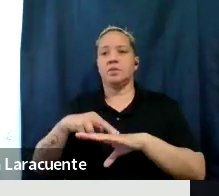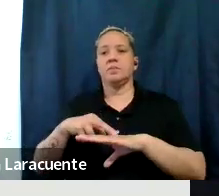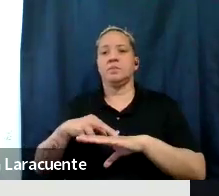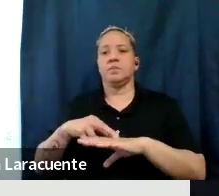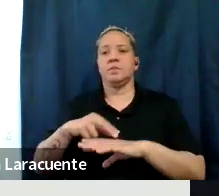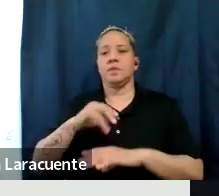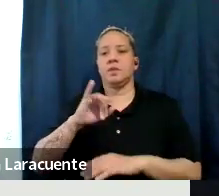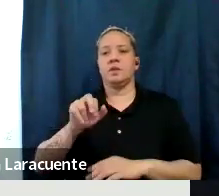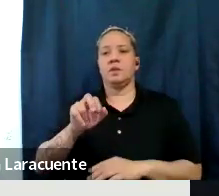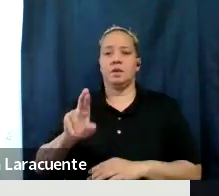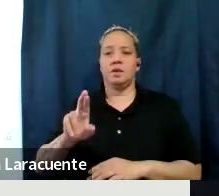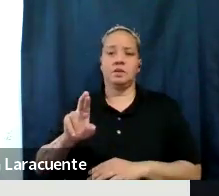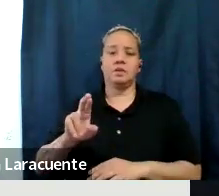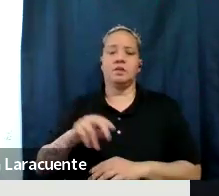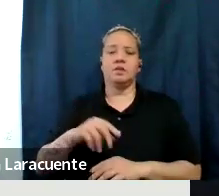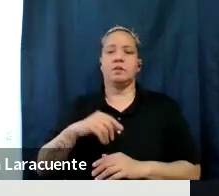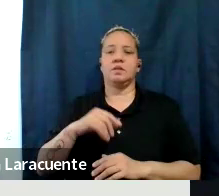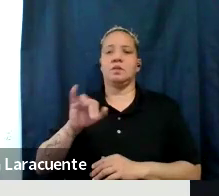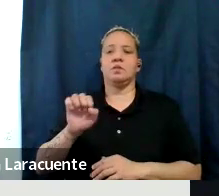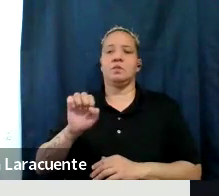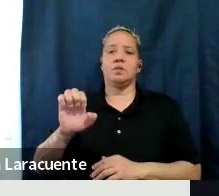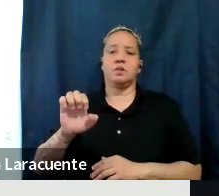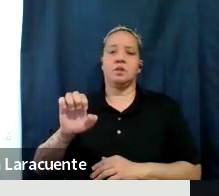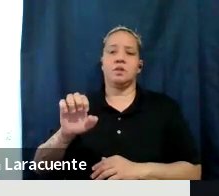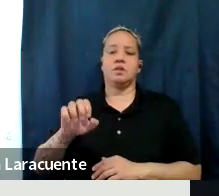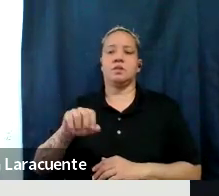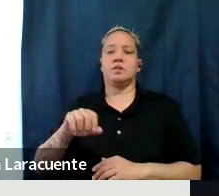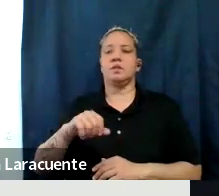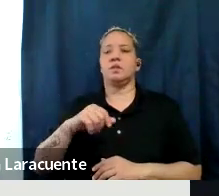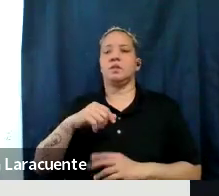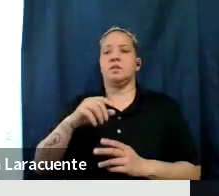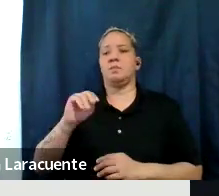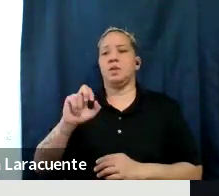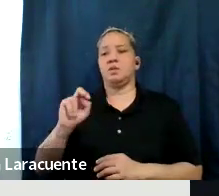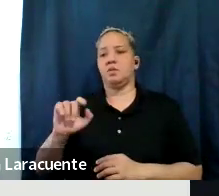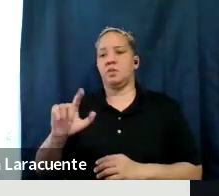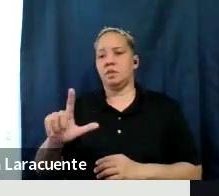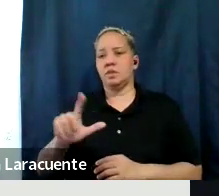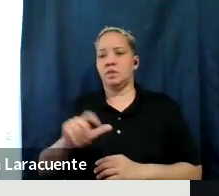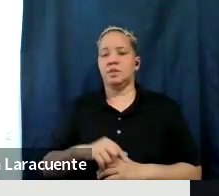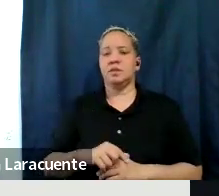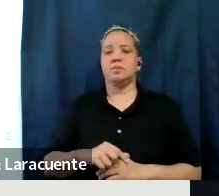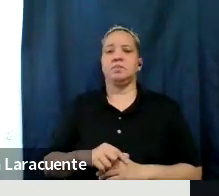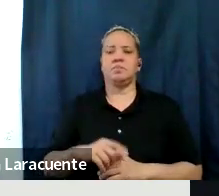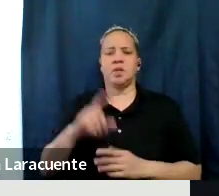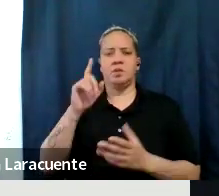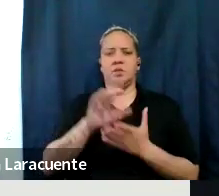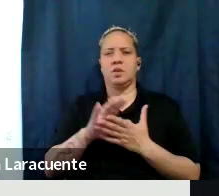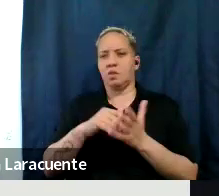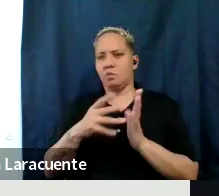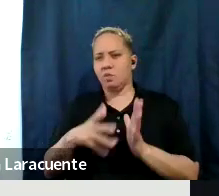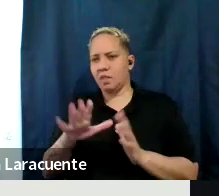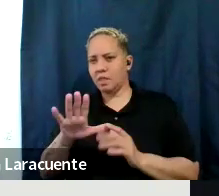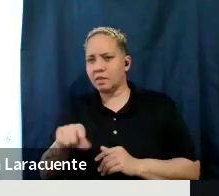Javier Almeida, a José Román, a Manuel Martínez. Creo que hay por ahí también una estudiante mía de aquí